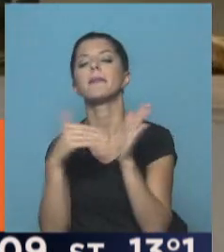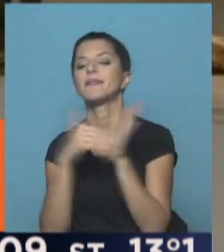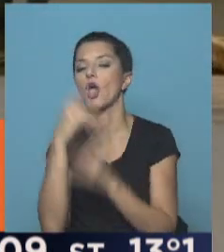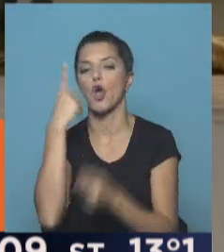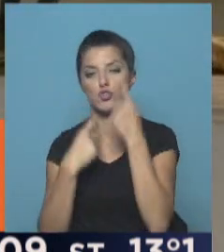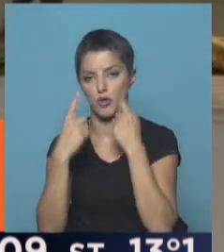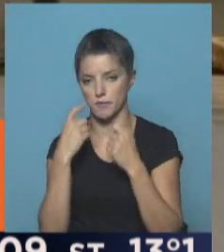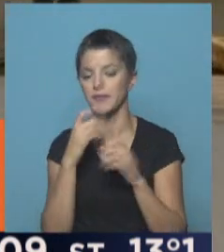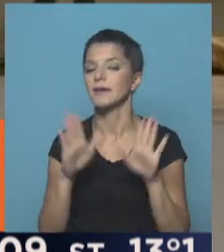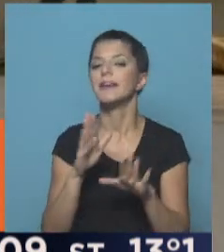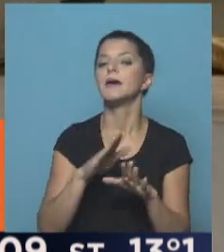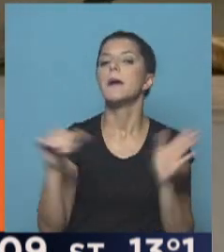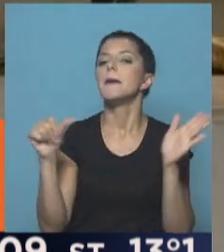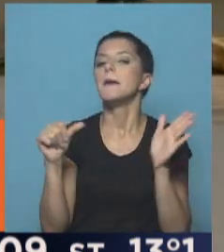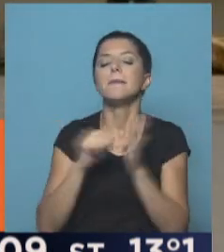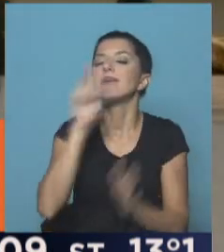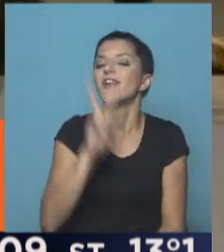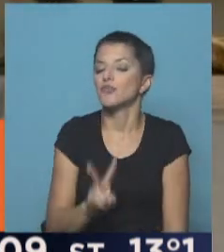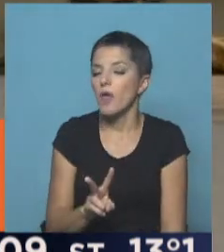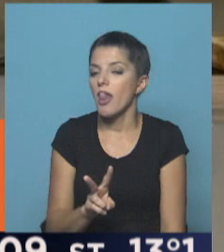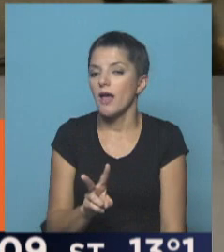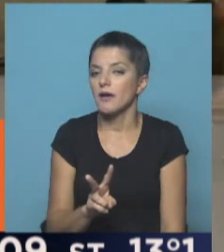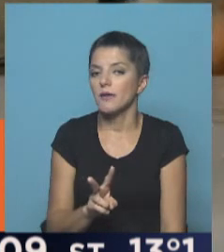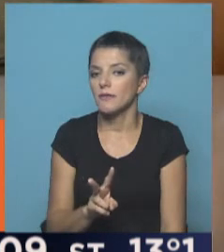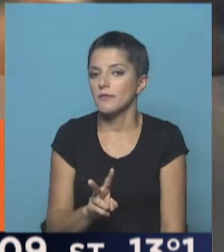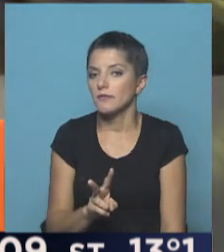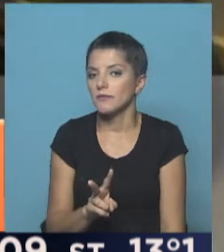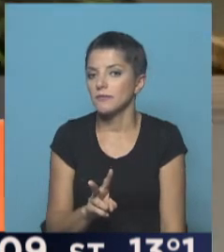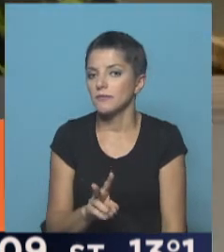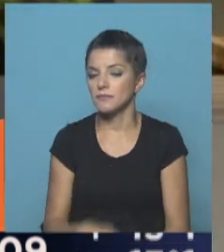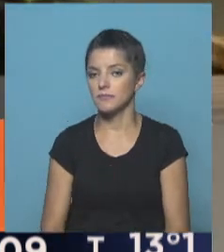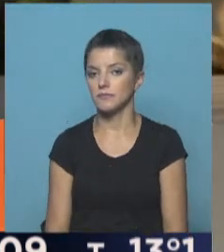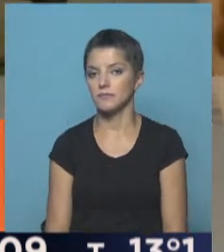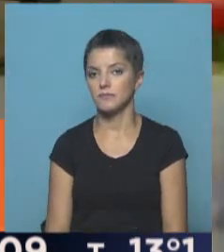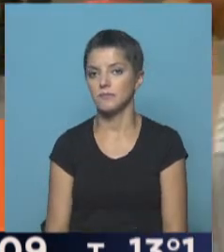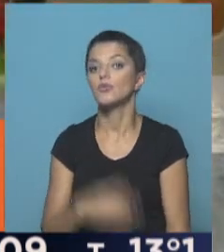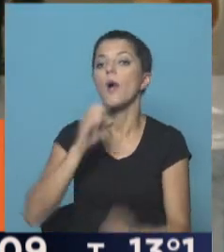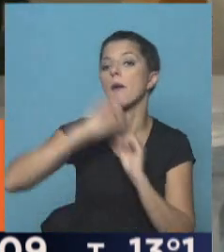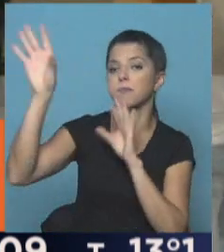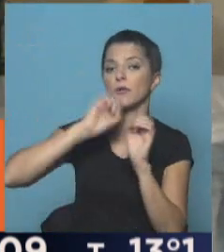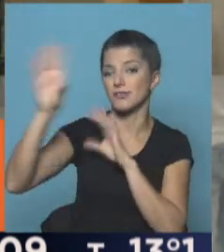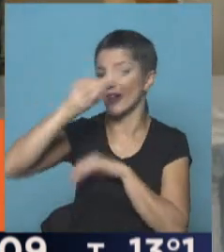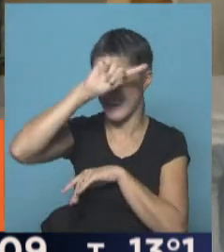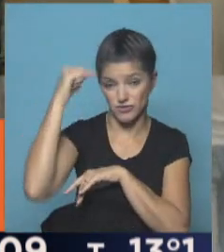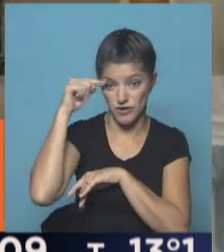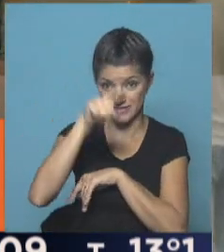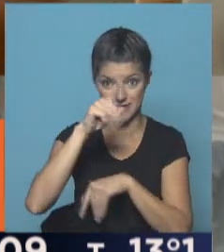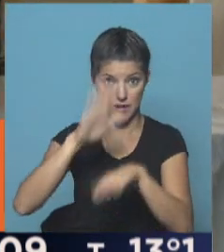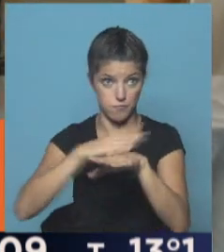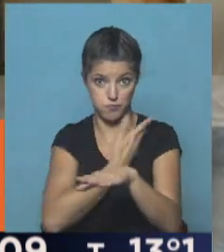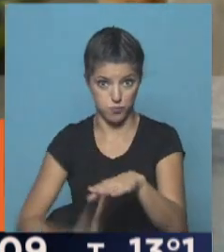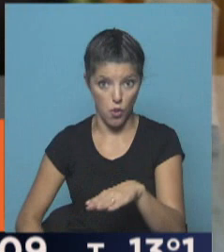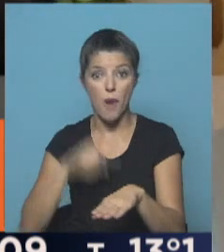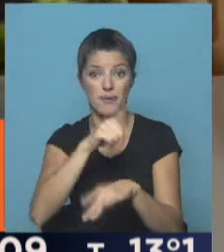caso, lo que pasa con Venezuela es que Venezuela tiene prácticamente nacionalizado las exportaciones, porque la principal exportación es petróleo